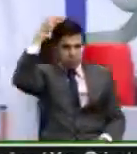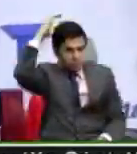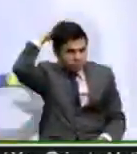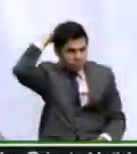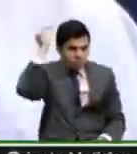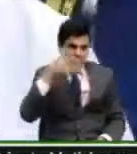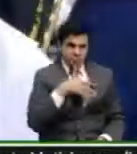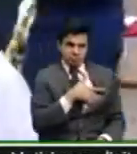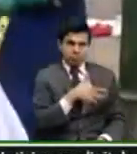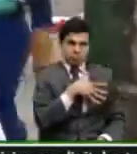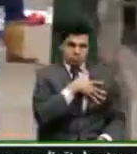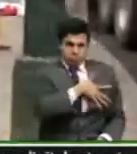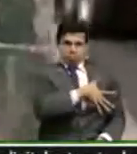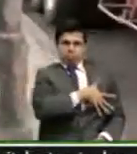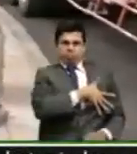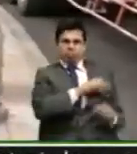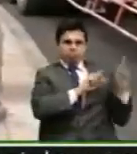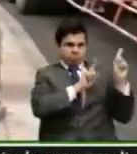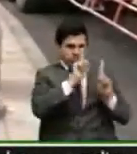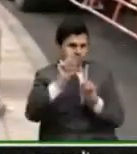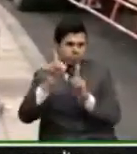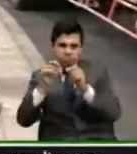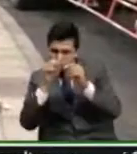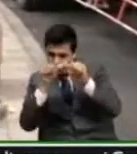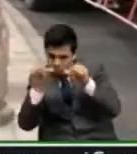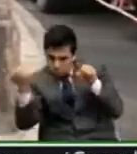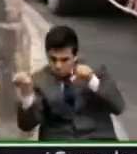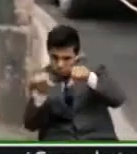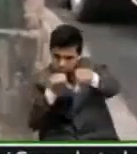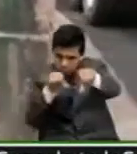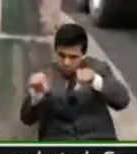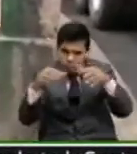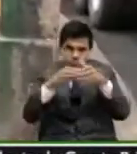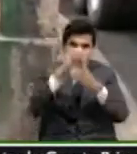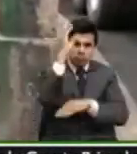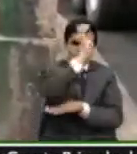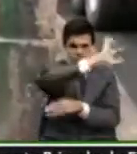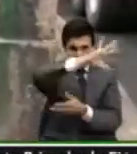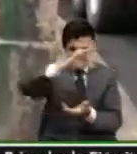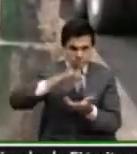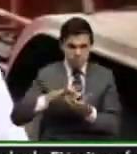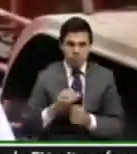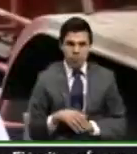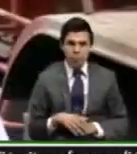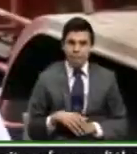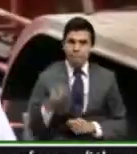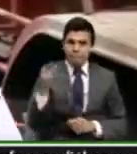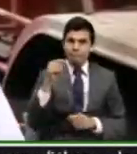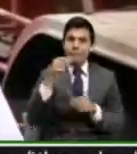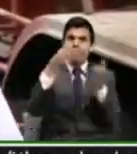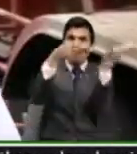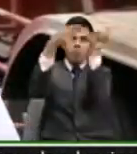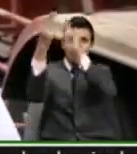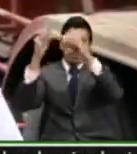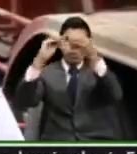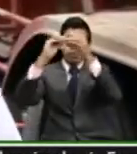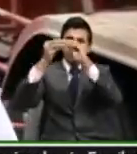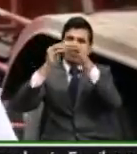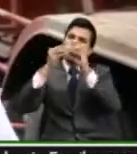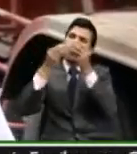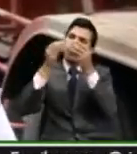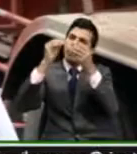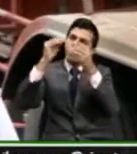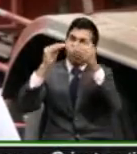y contará con el acompañamiento de la sociedad de topógrafos de Colombia esa deformación que va a presentar el puente se debe cuantificar